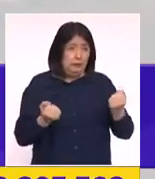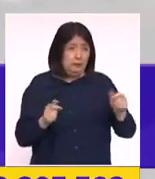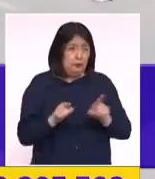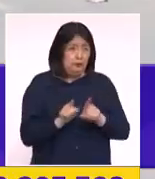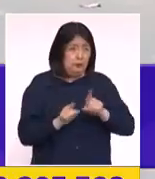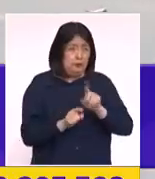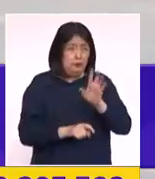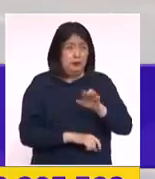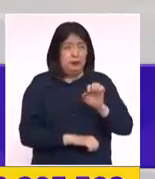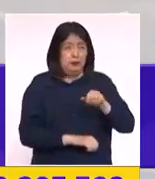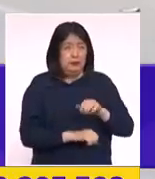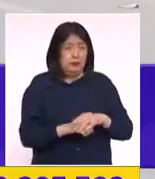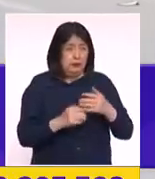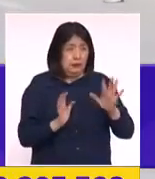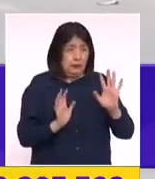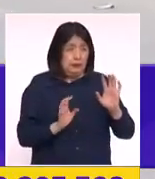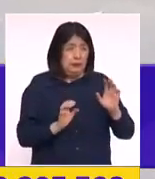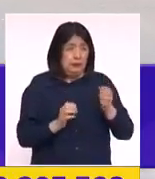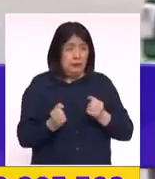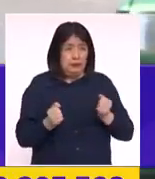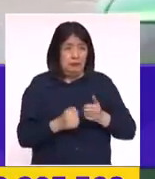hora.